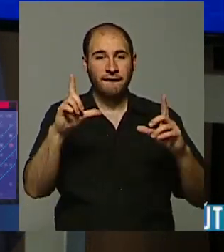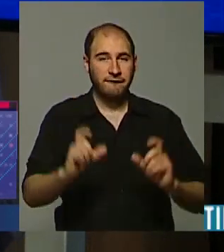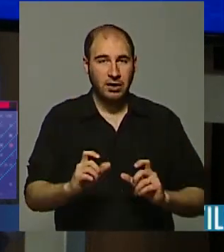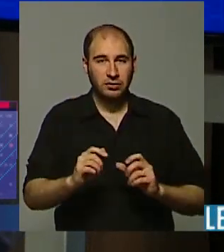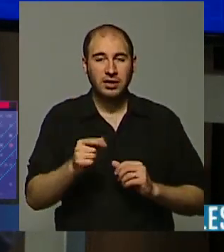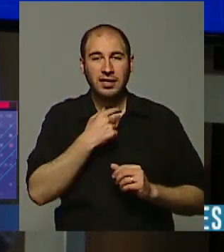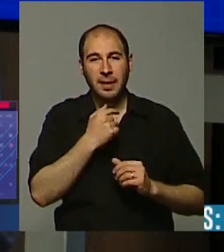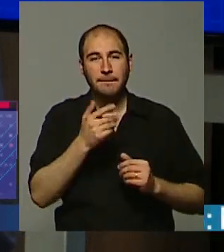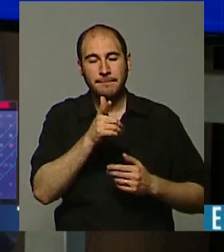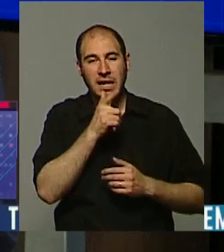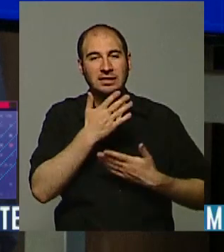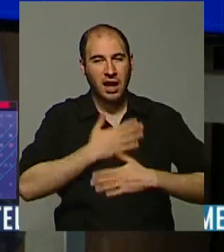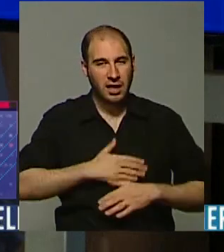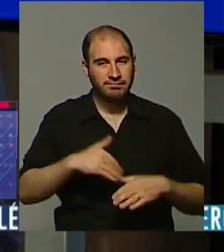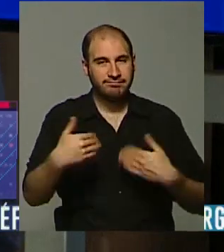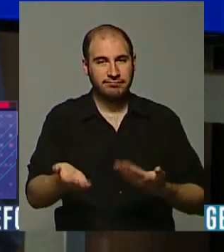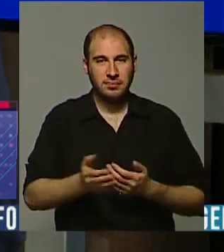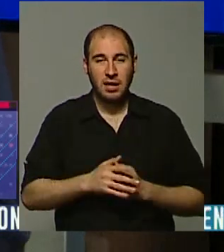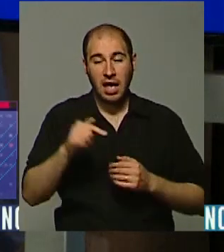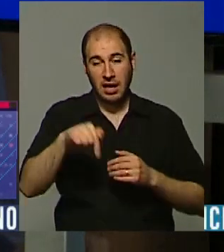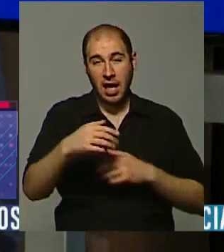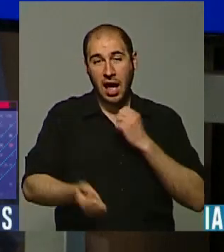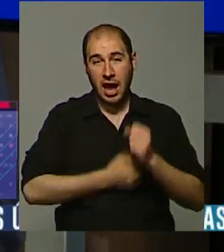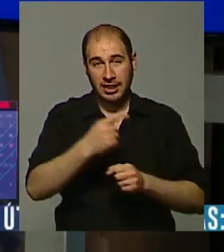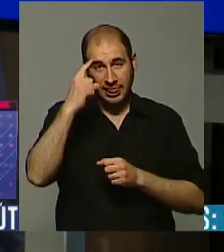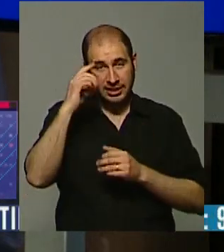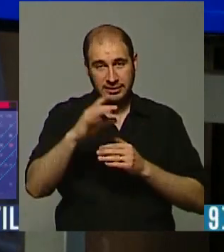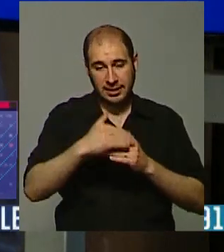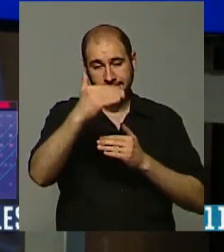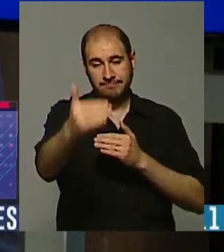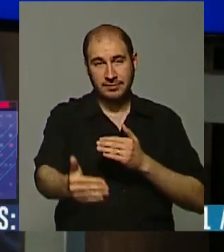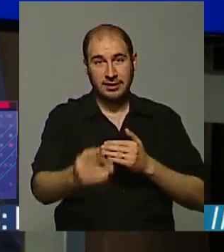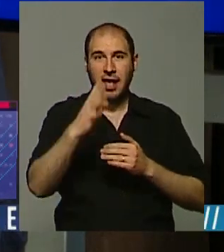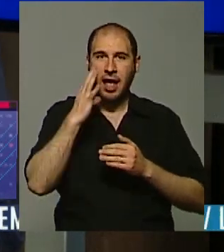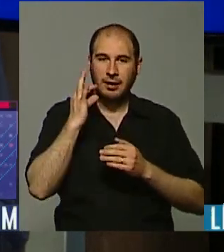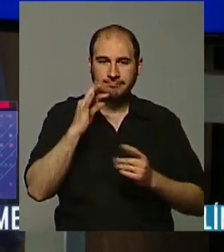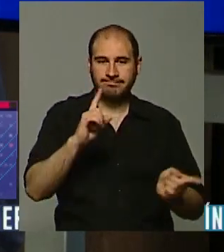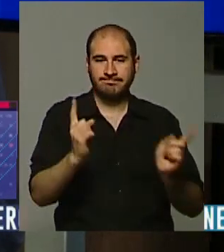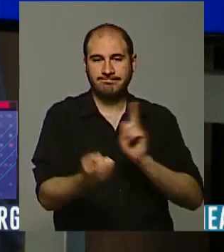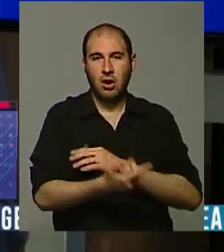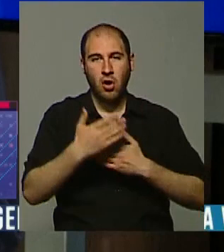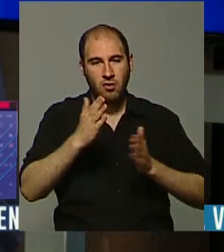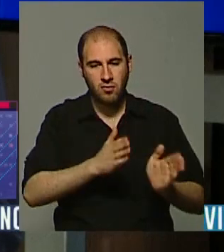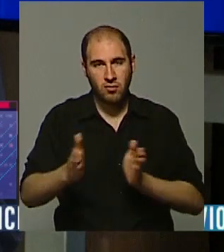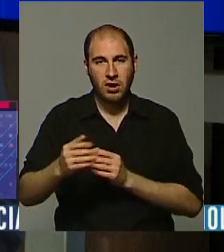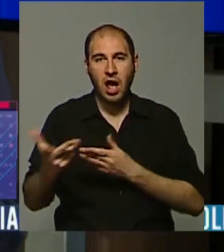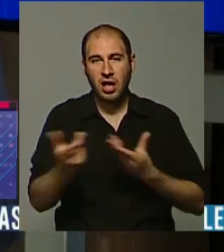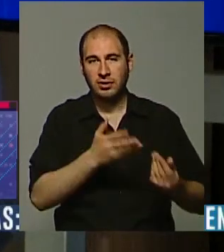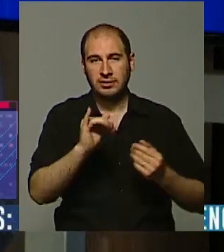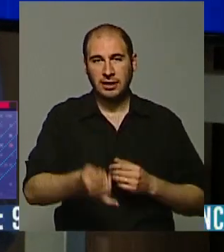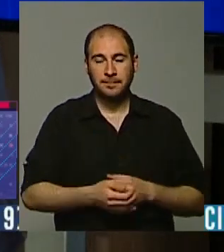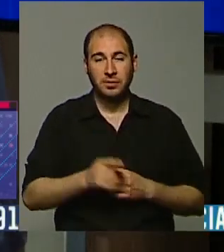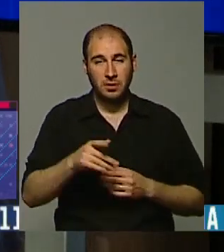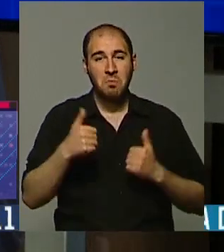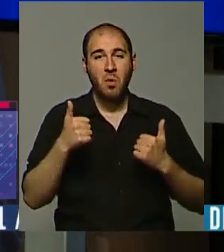que intentara llevar cierta tranquilidad y que de acá al 10 de diciembre por lo menos va a haber una transición ordenada, va a haber colaboración. Y eso